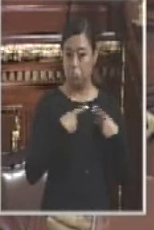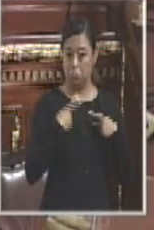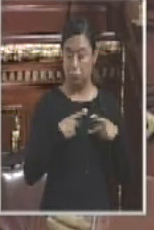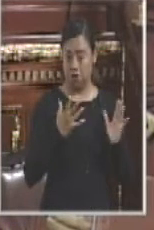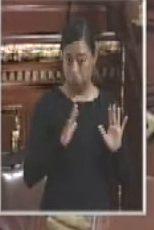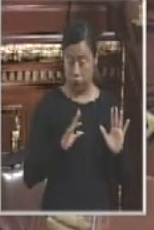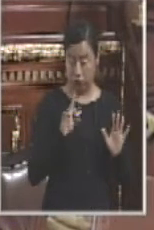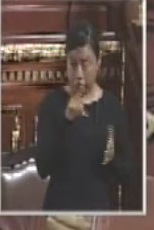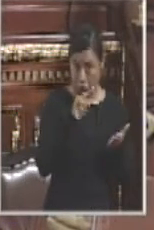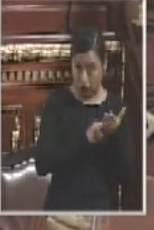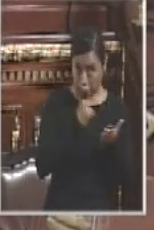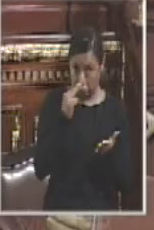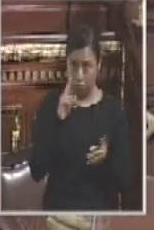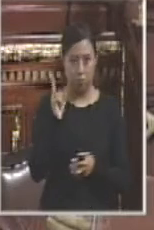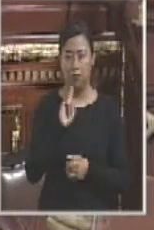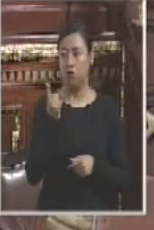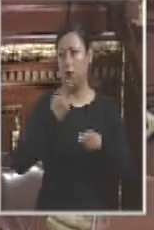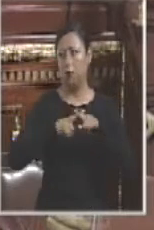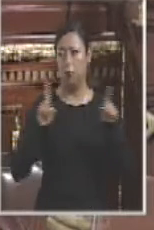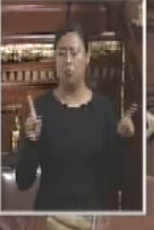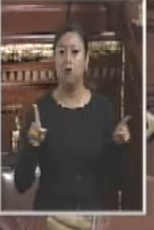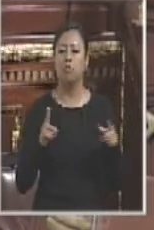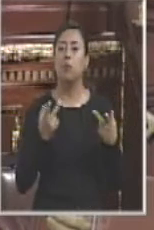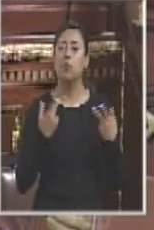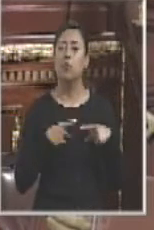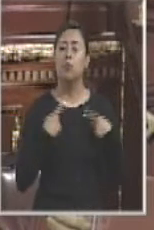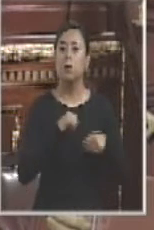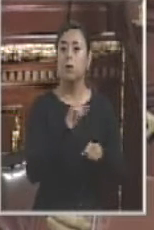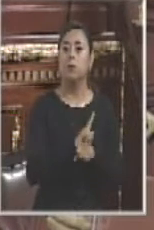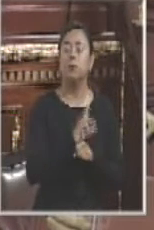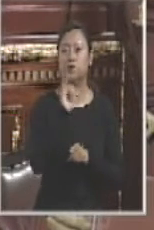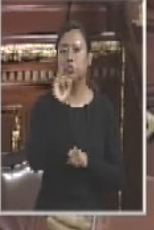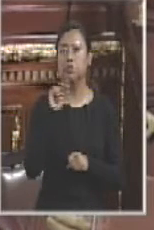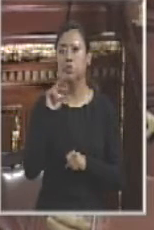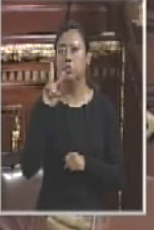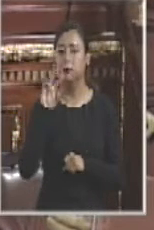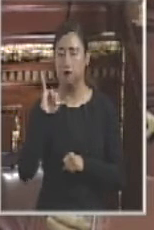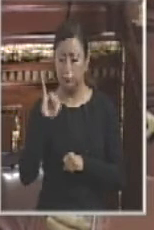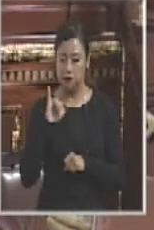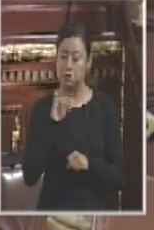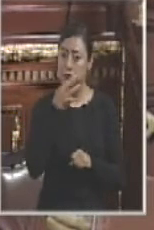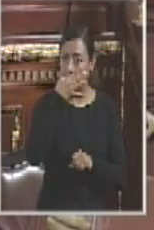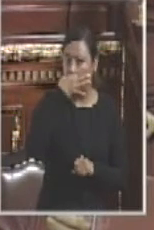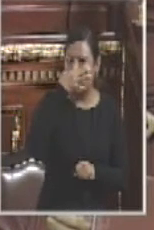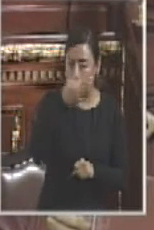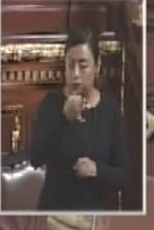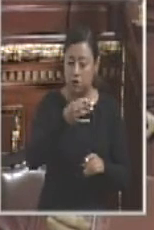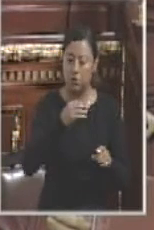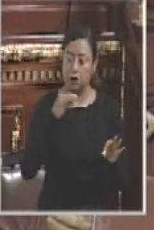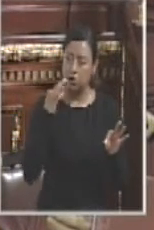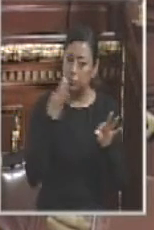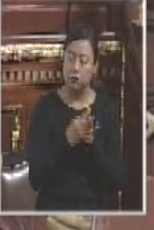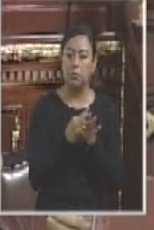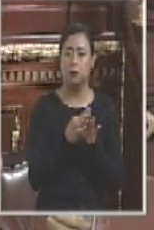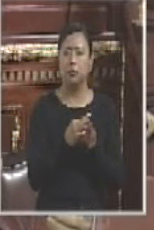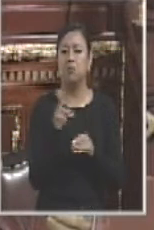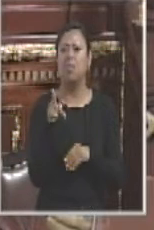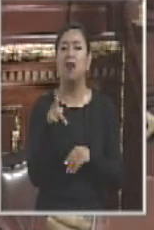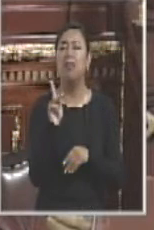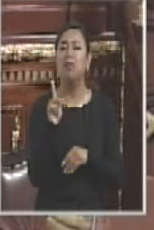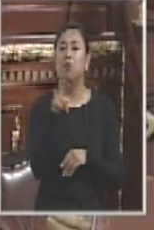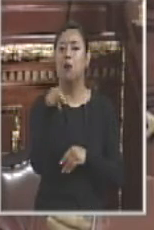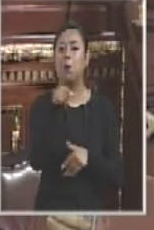los convenios. Personal del INVI fue notificado oportunamente de la invasión y fueron omisos,